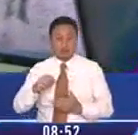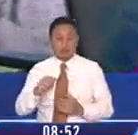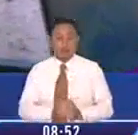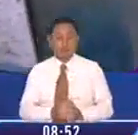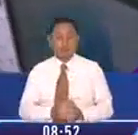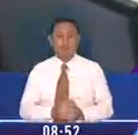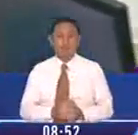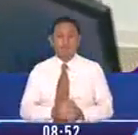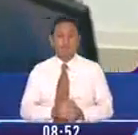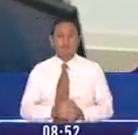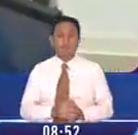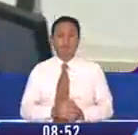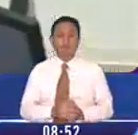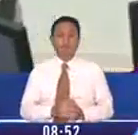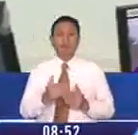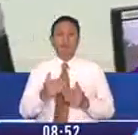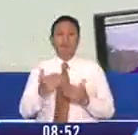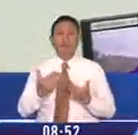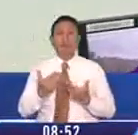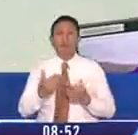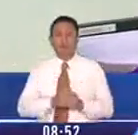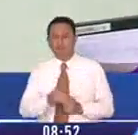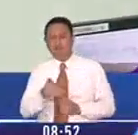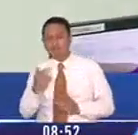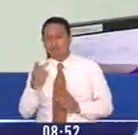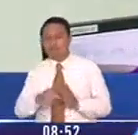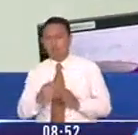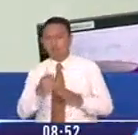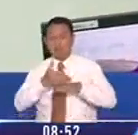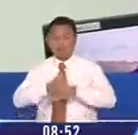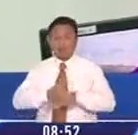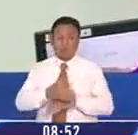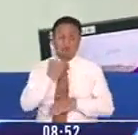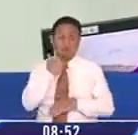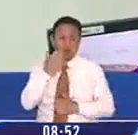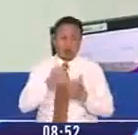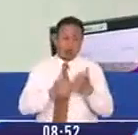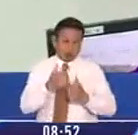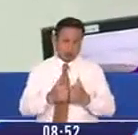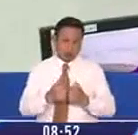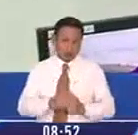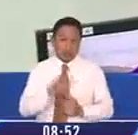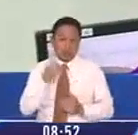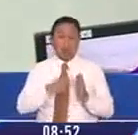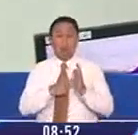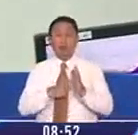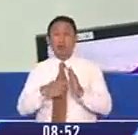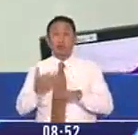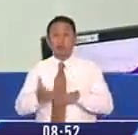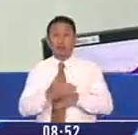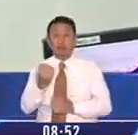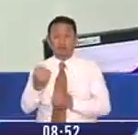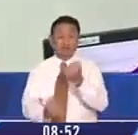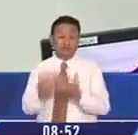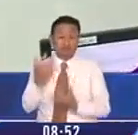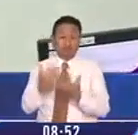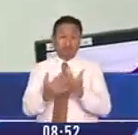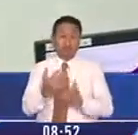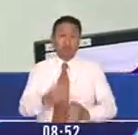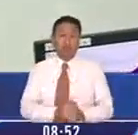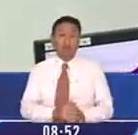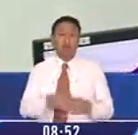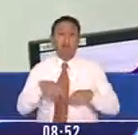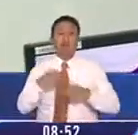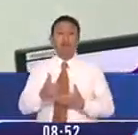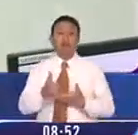ya procesamiento de daños, ¿no? Post a algún evento que se haya dado, como por ejemplo los incendios que tuvimos, ¿no es cierto? Y esto lo que nos